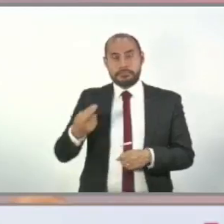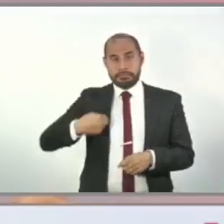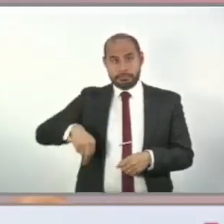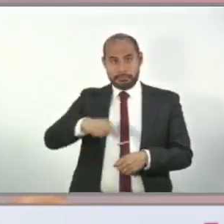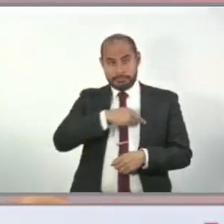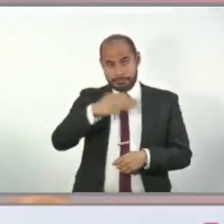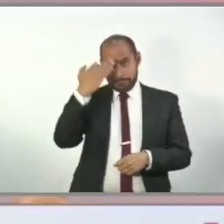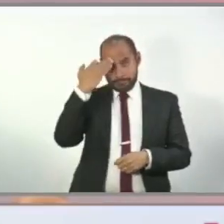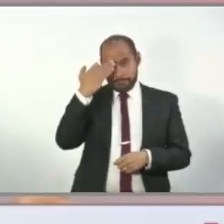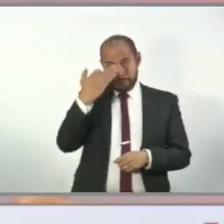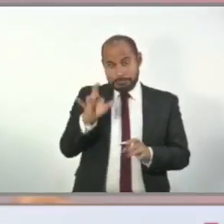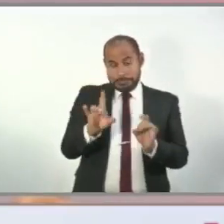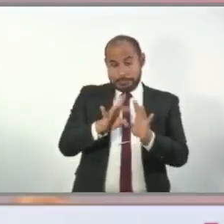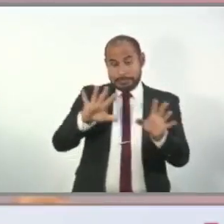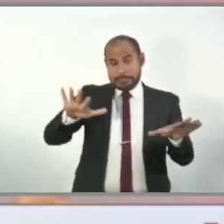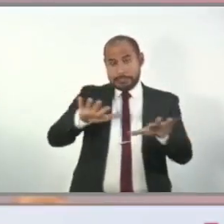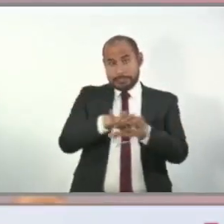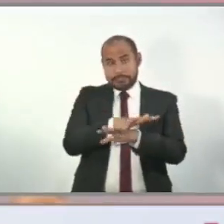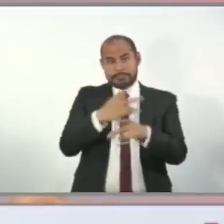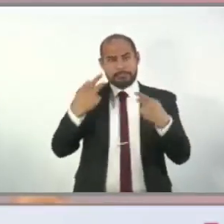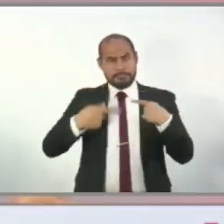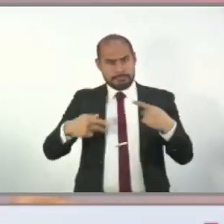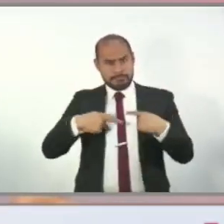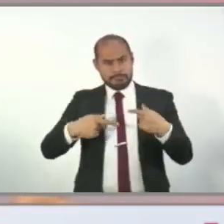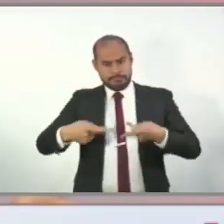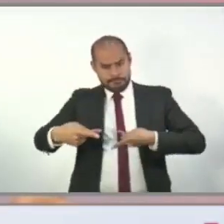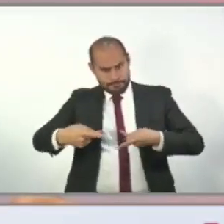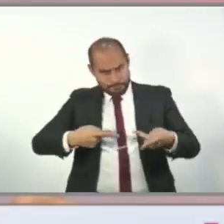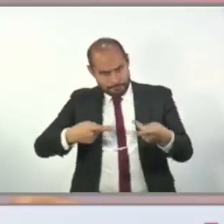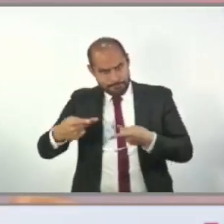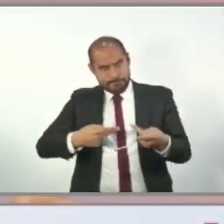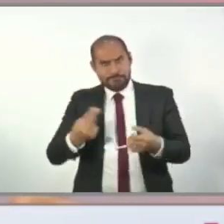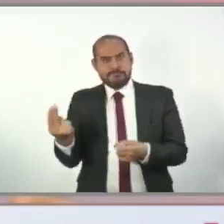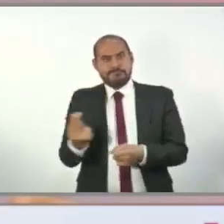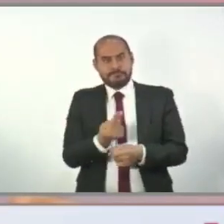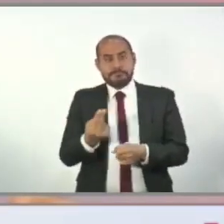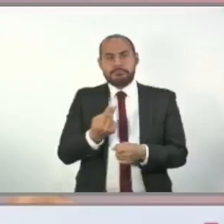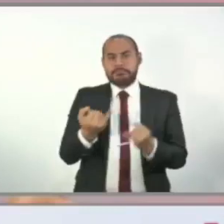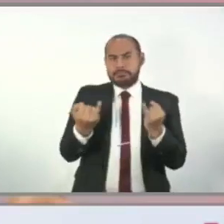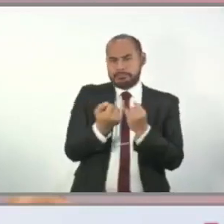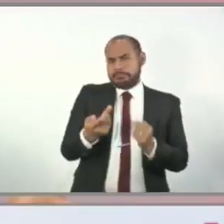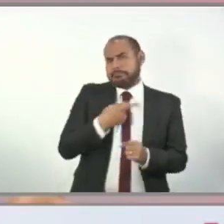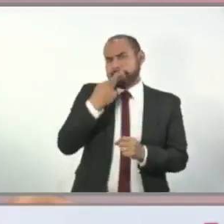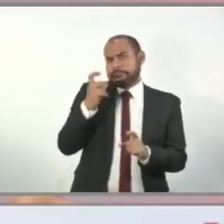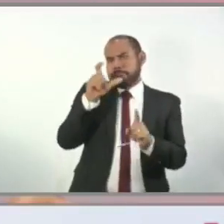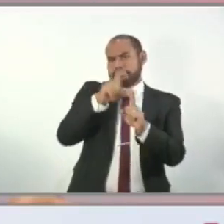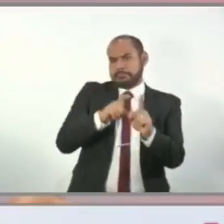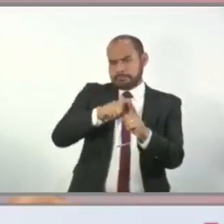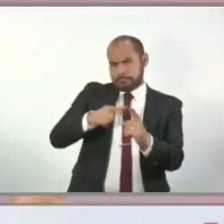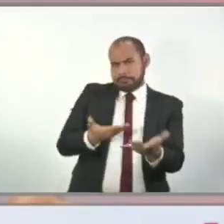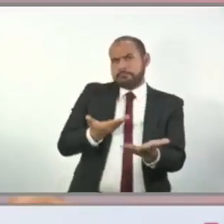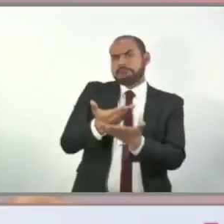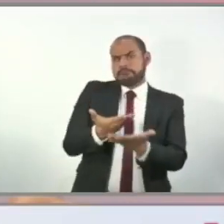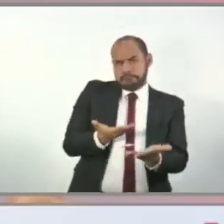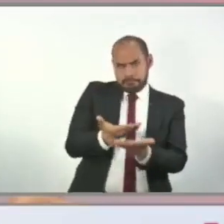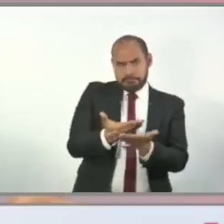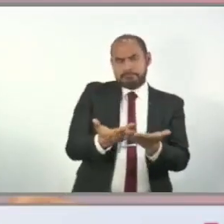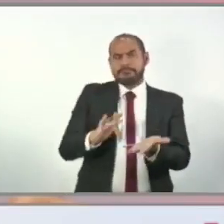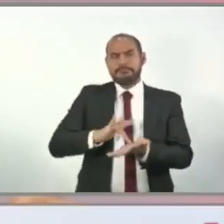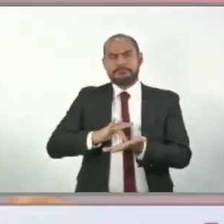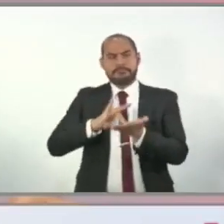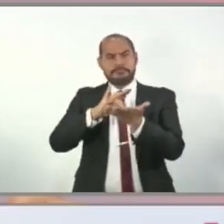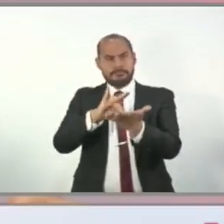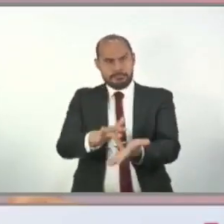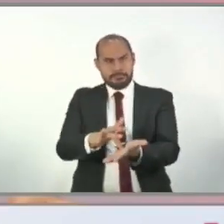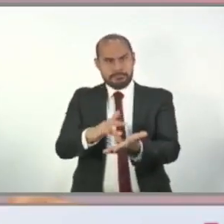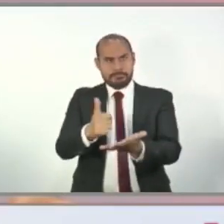exigen la participación activa de personas preparadas y con una voz crítica y propositiva, que ayude a arrojar